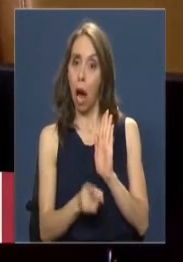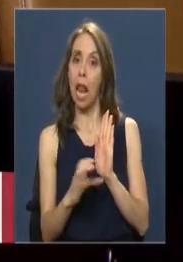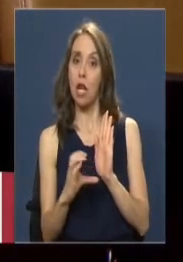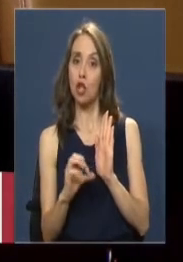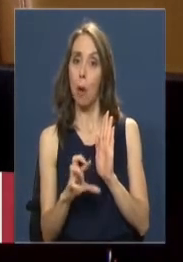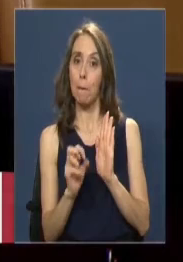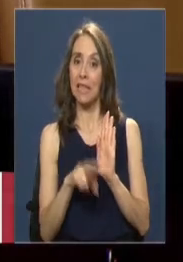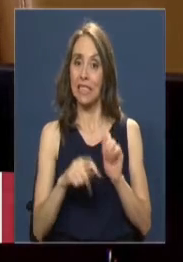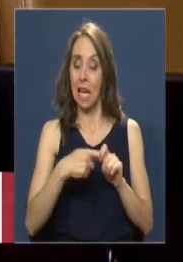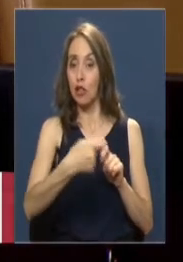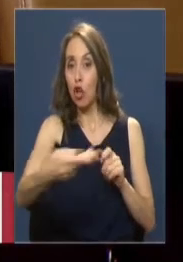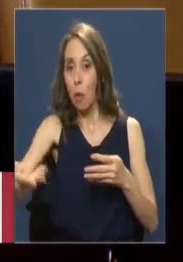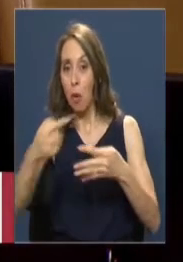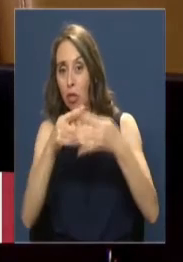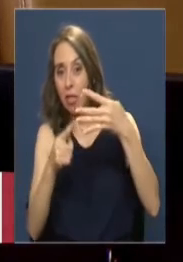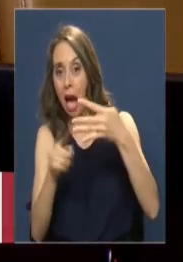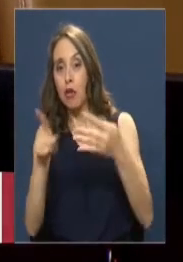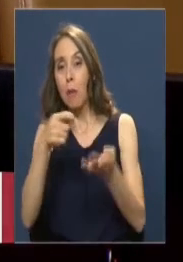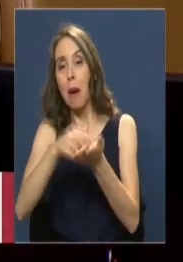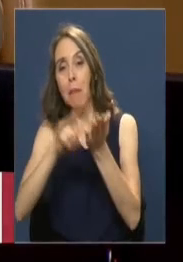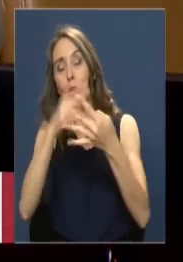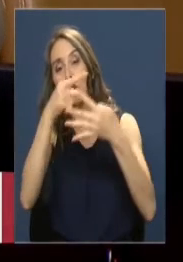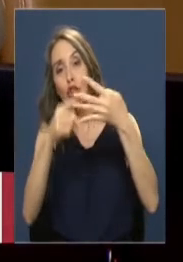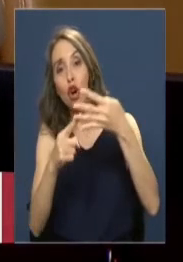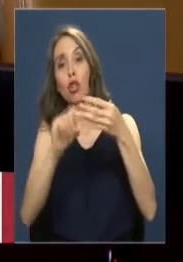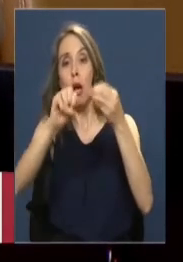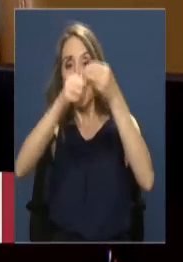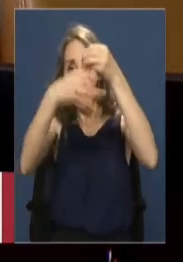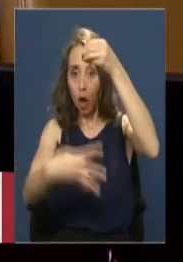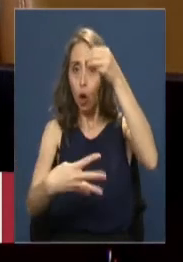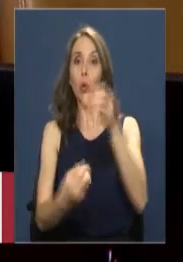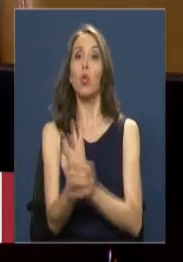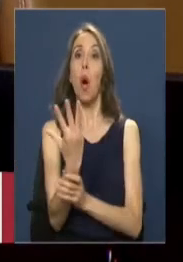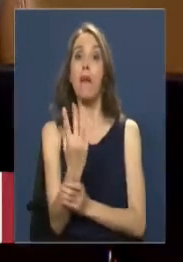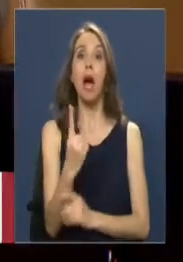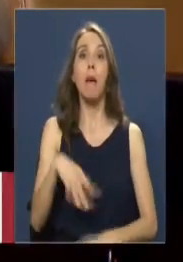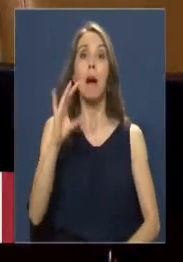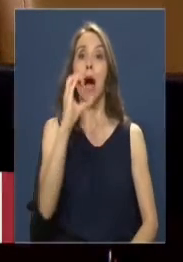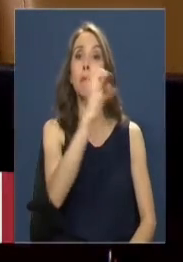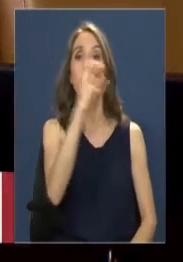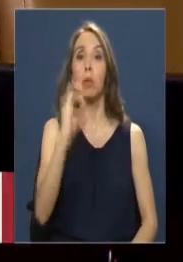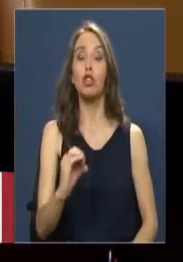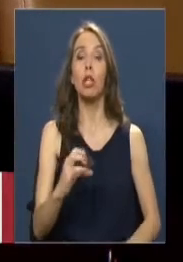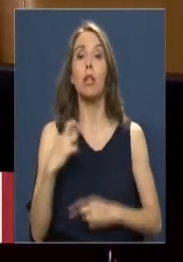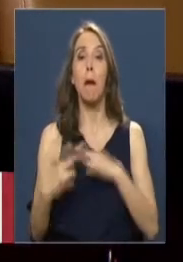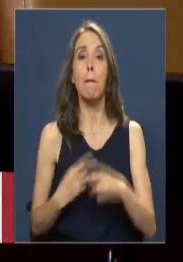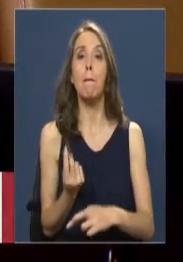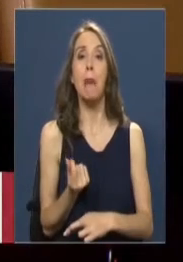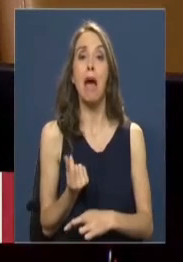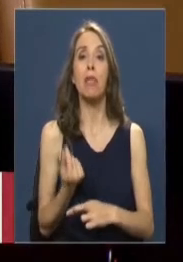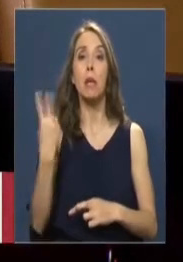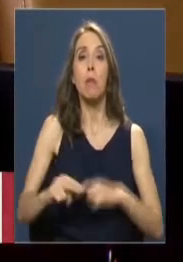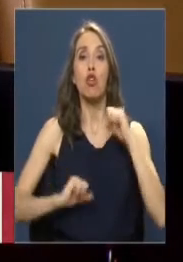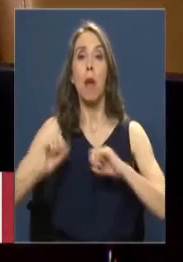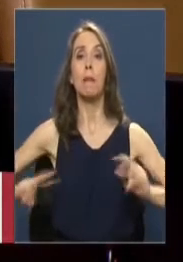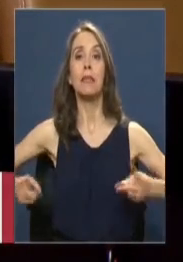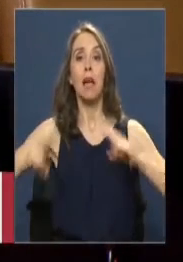que incorporó algunas nuevas, las más importantes: una sobretasa al patrimonio